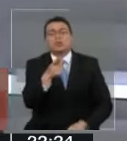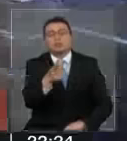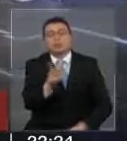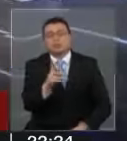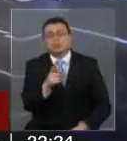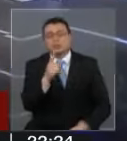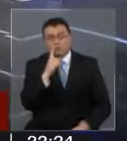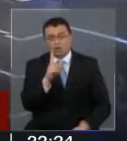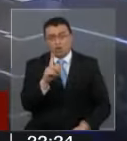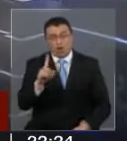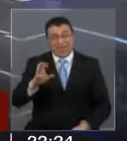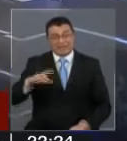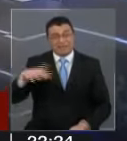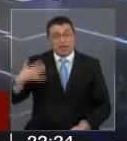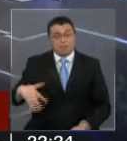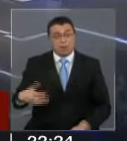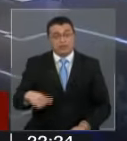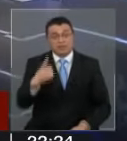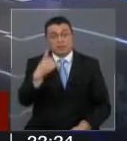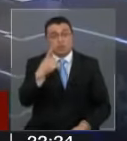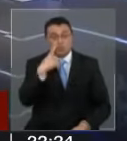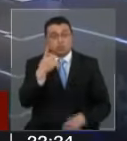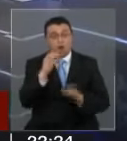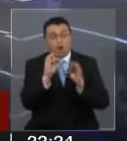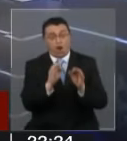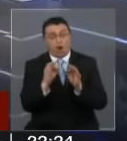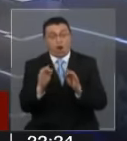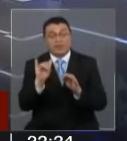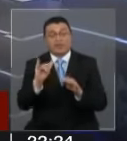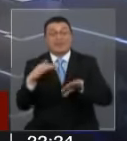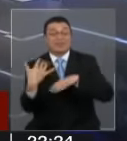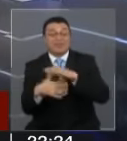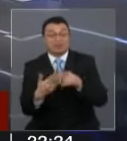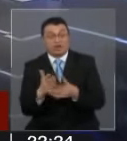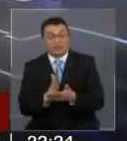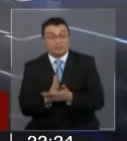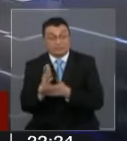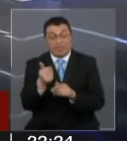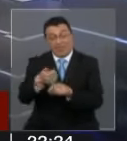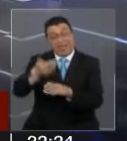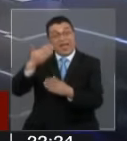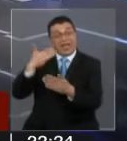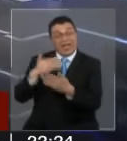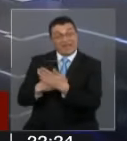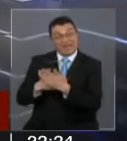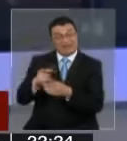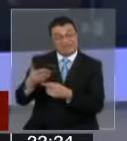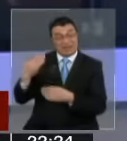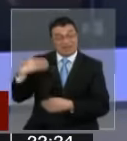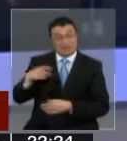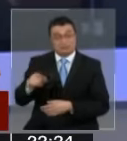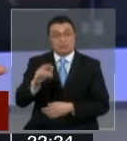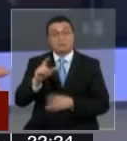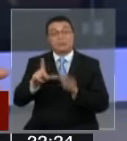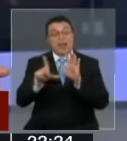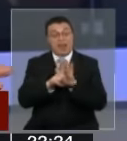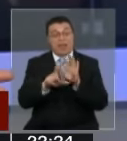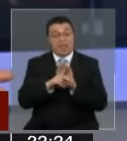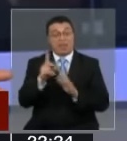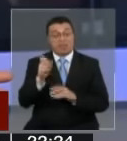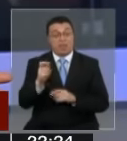¿No le asignas ninguna importancia a un factor de orden y desorden inicial que está detrás como telón de fondo? La ley de